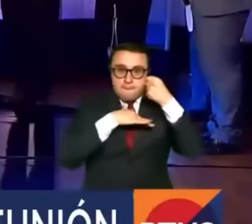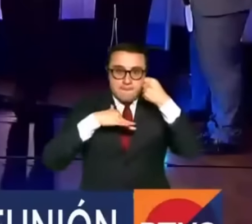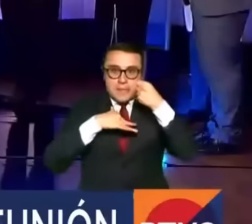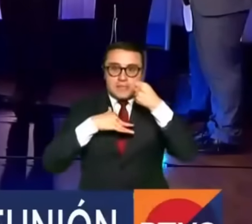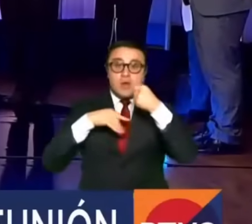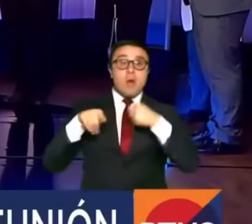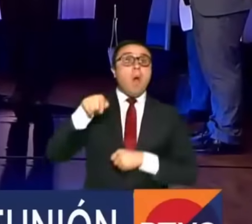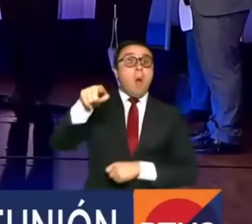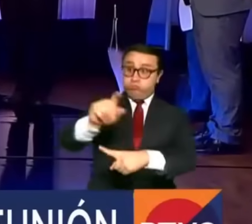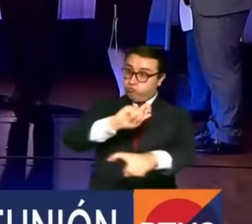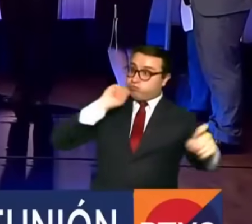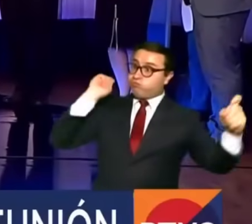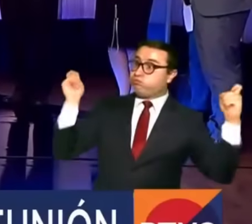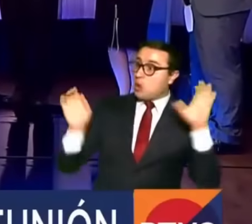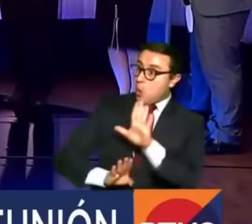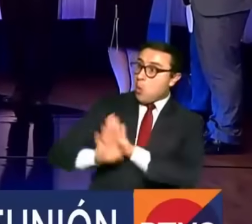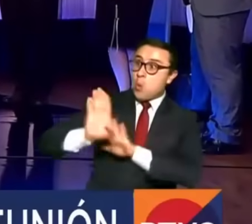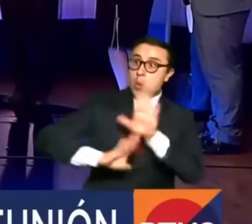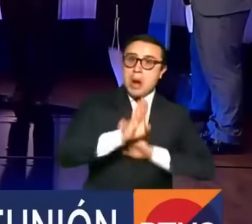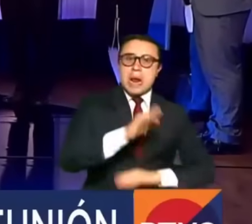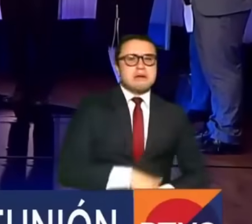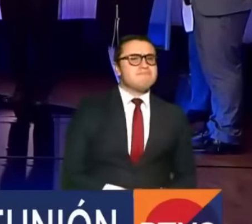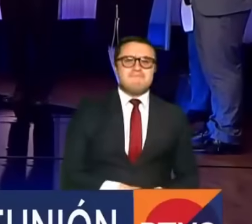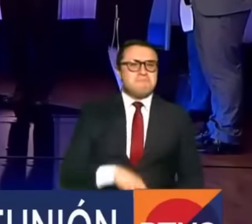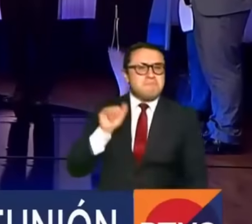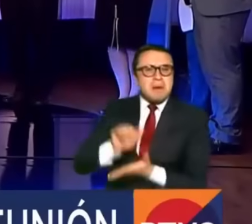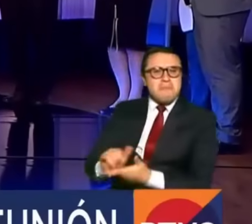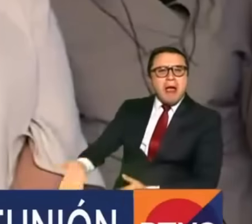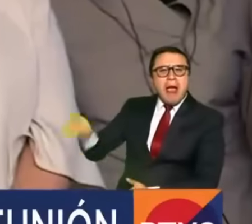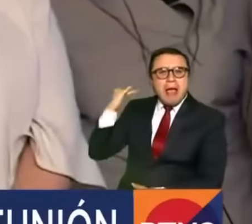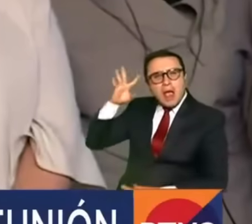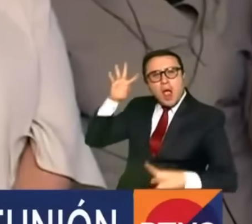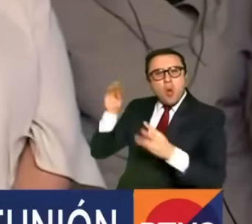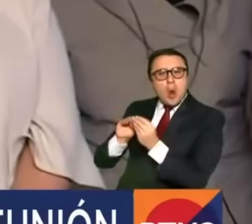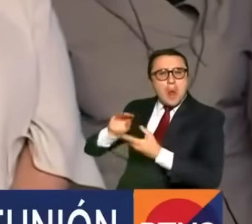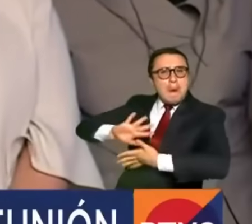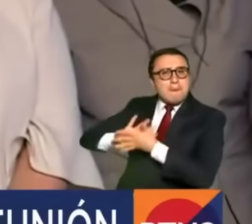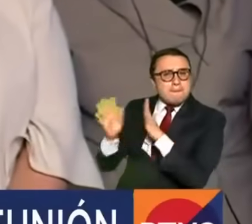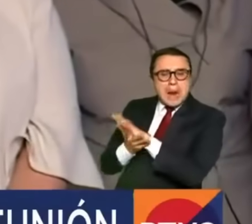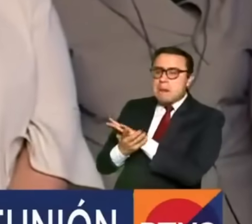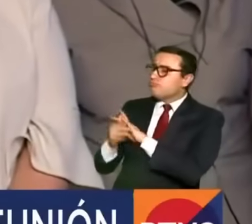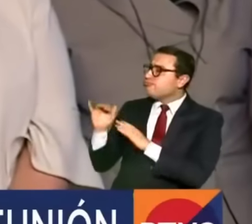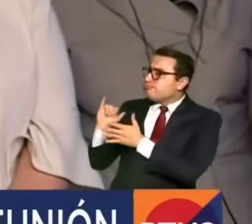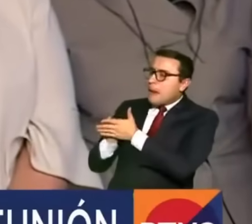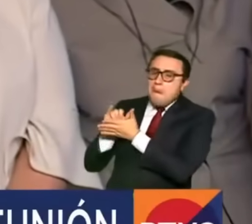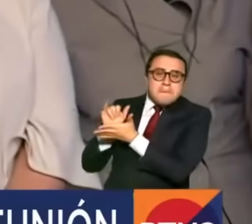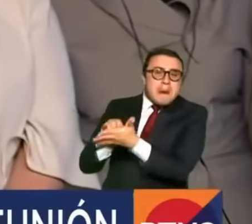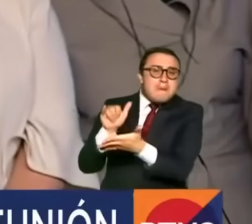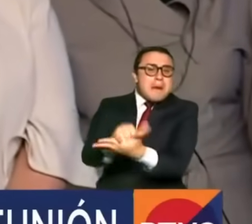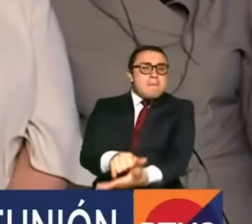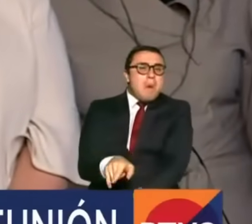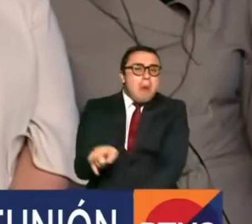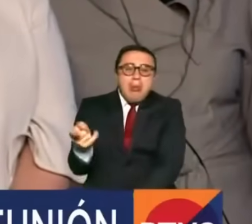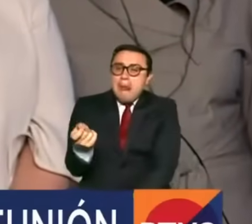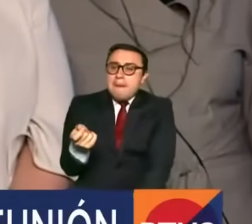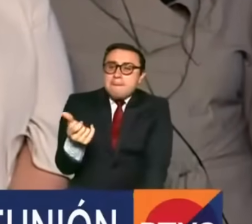mismas que antes de los acuerdos de paz y profundamente ínfimas comparadas con las regiones más